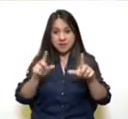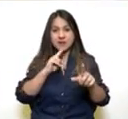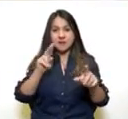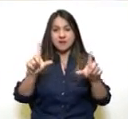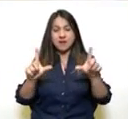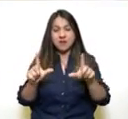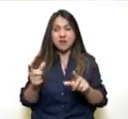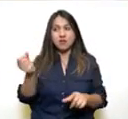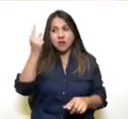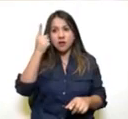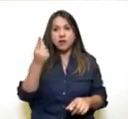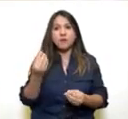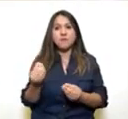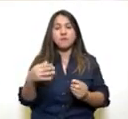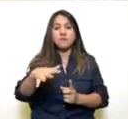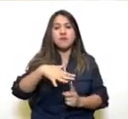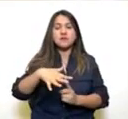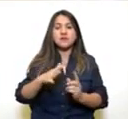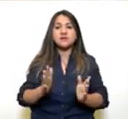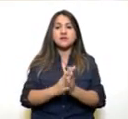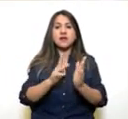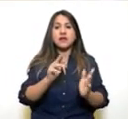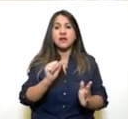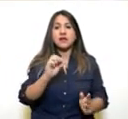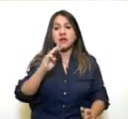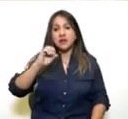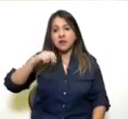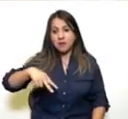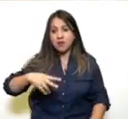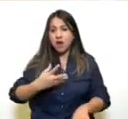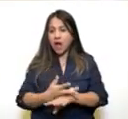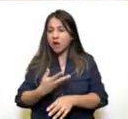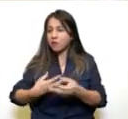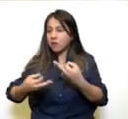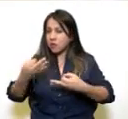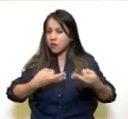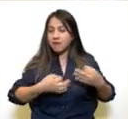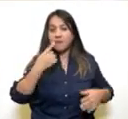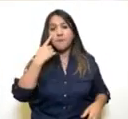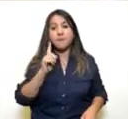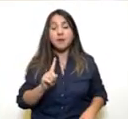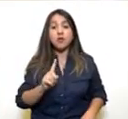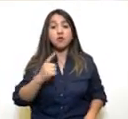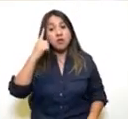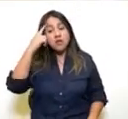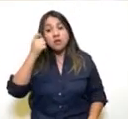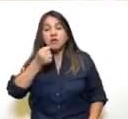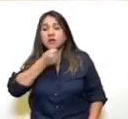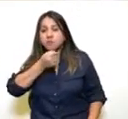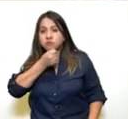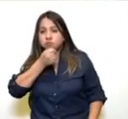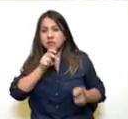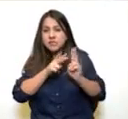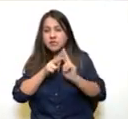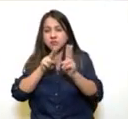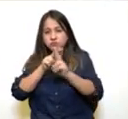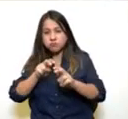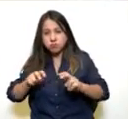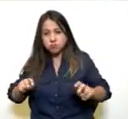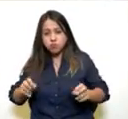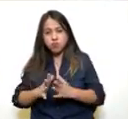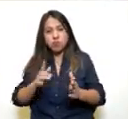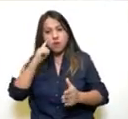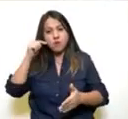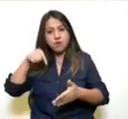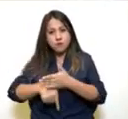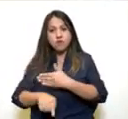lo que estaba sucediendo en san ramón existían rumores pero creo que los periodistas hicieron una investigación bastante acabada